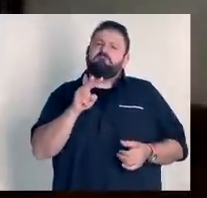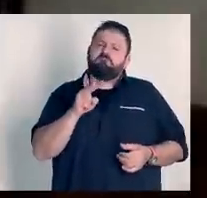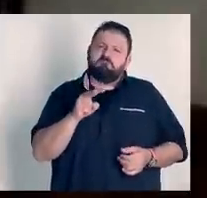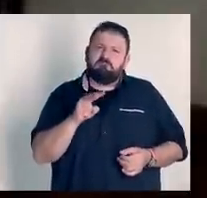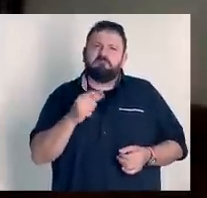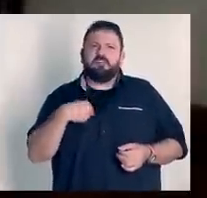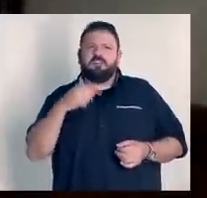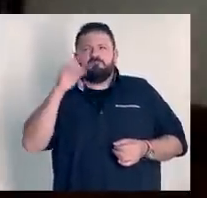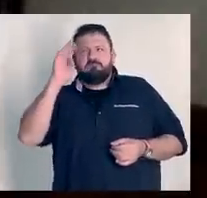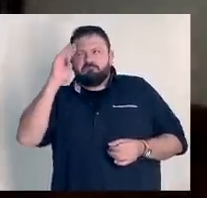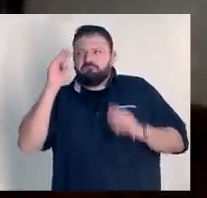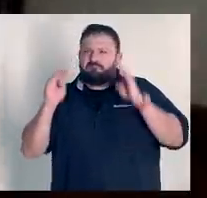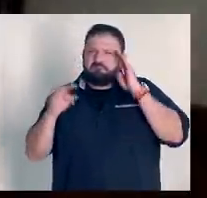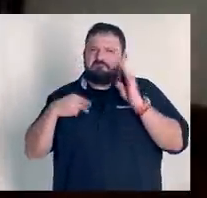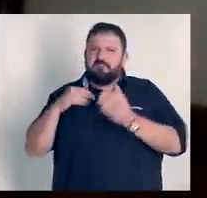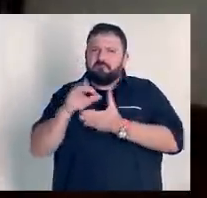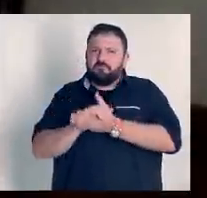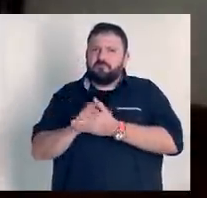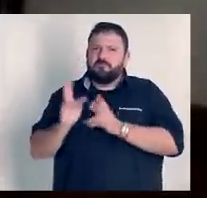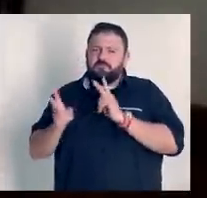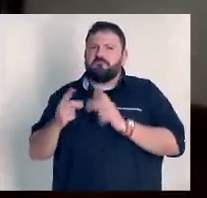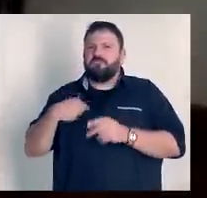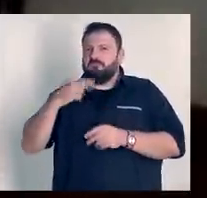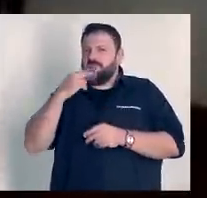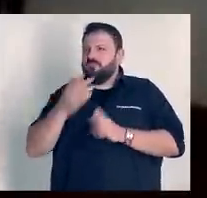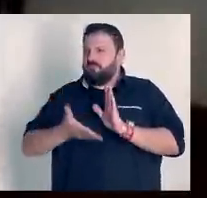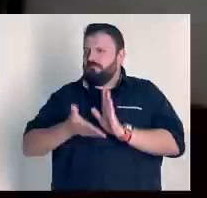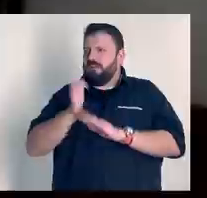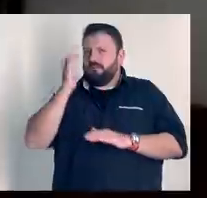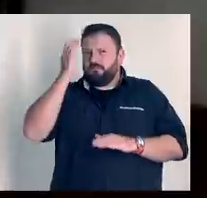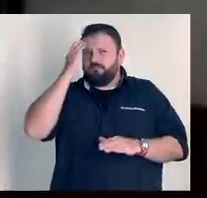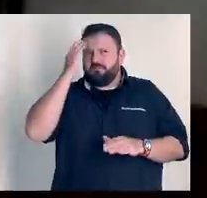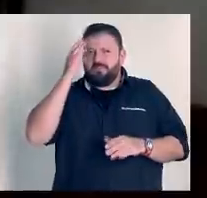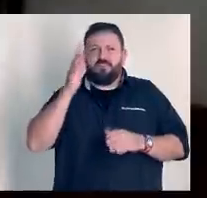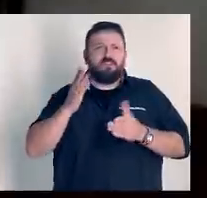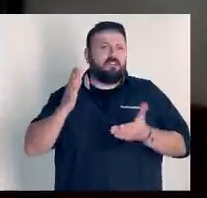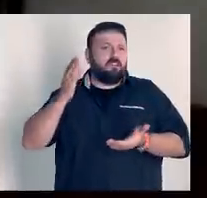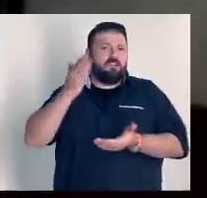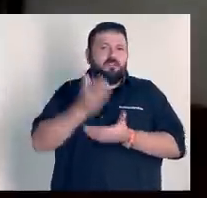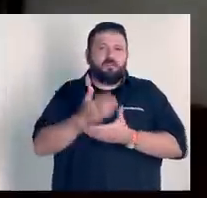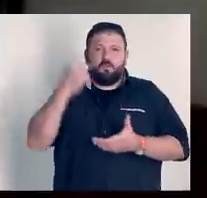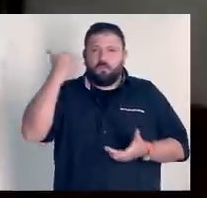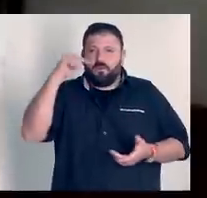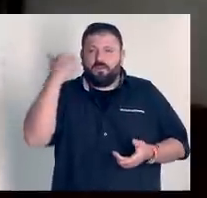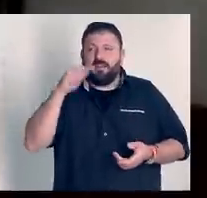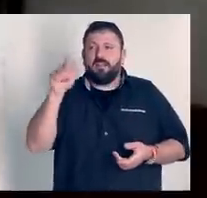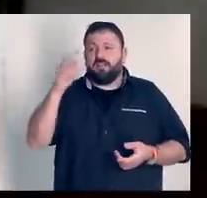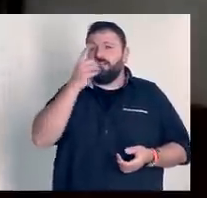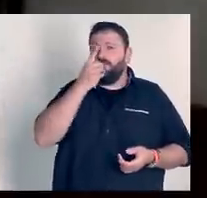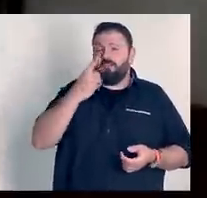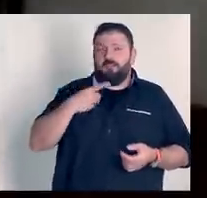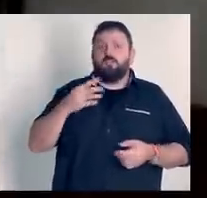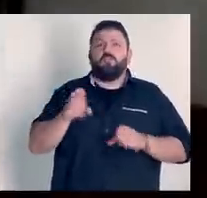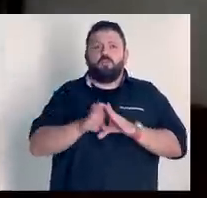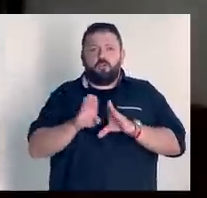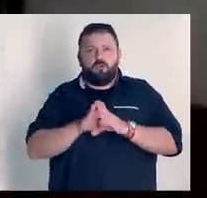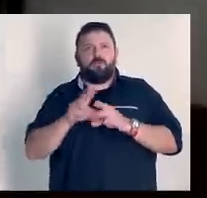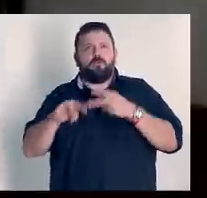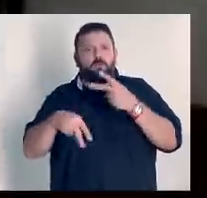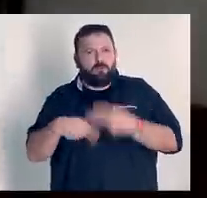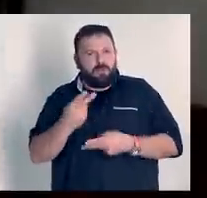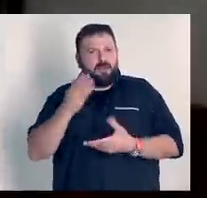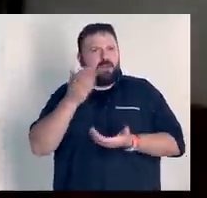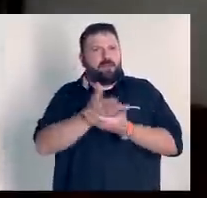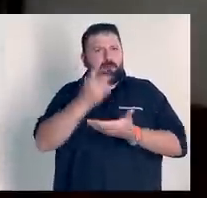tomamos la decisión de ir a Guadalajara a un extravaganas porque él nos dijo que ahí íbamos a ver cómo poder empezar y